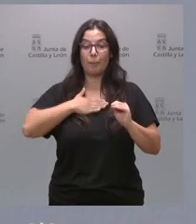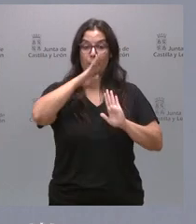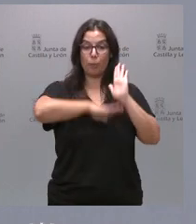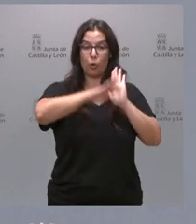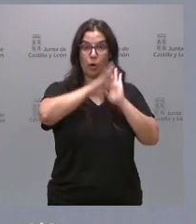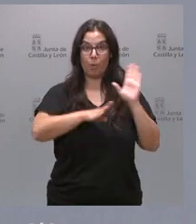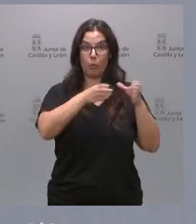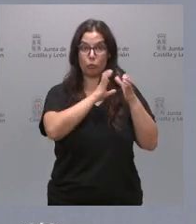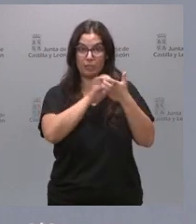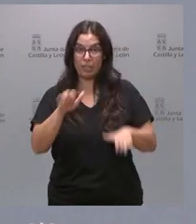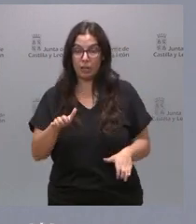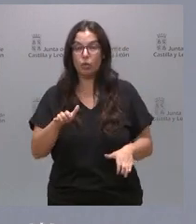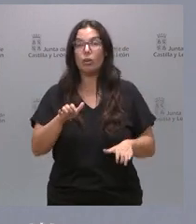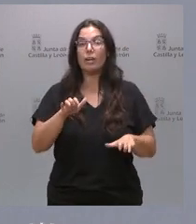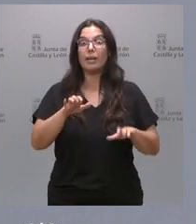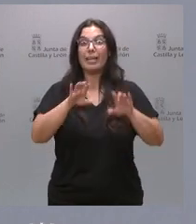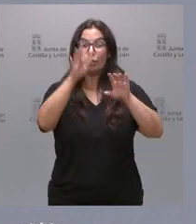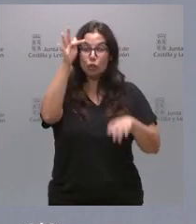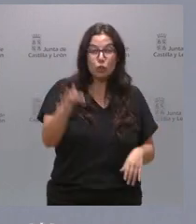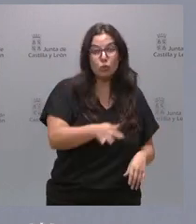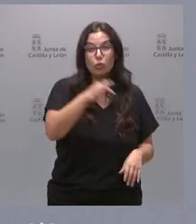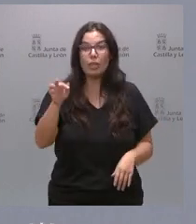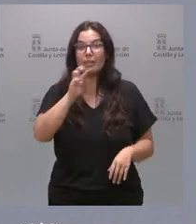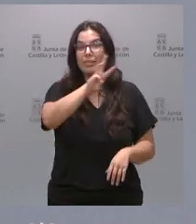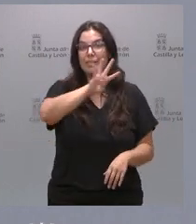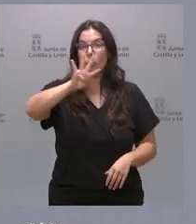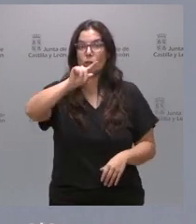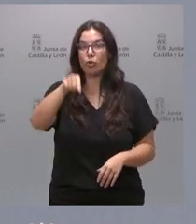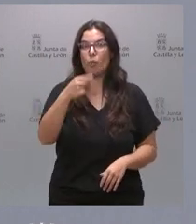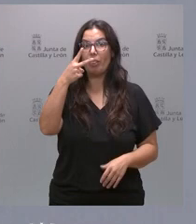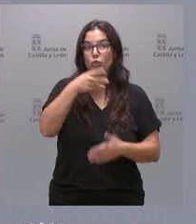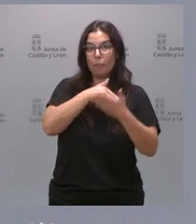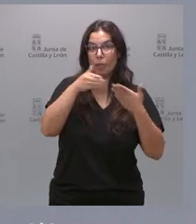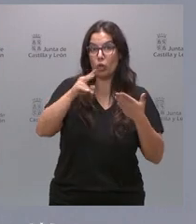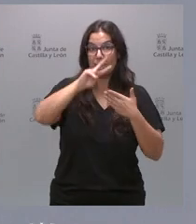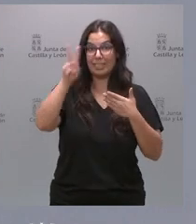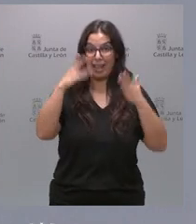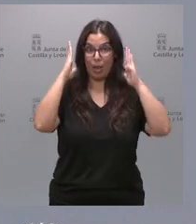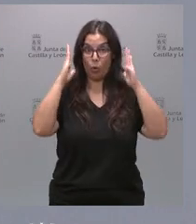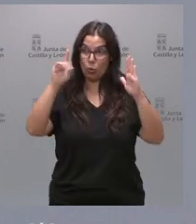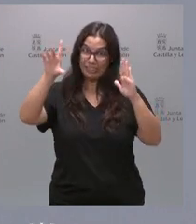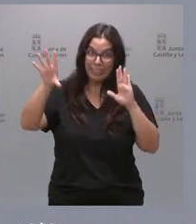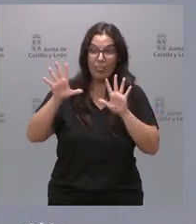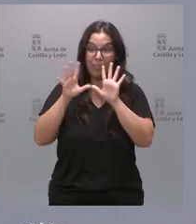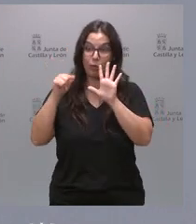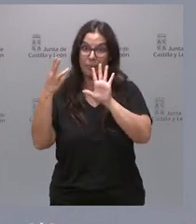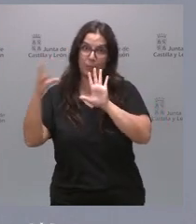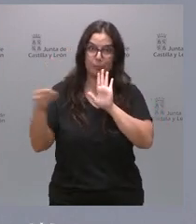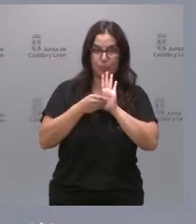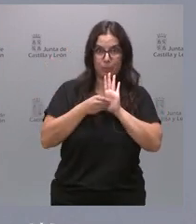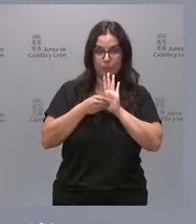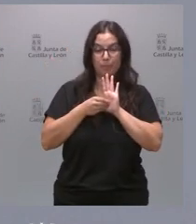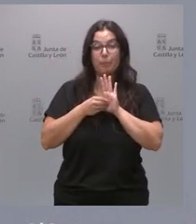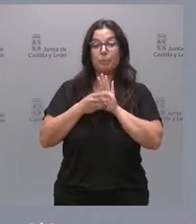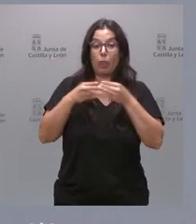junta de Castilla y león que ascienden su conjunto a 34,2 millones de euros tienen ustedes en